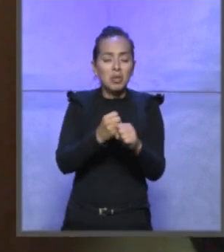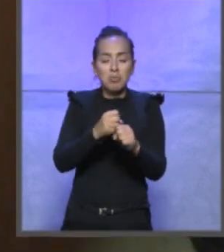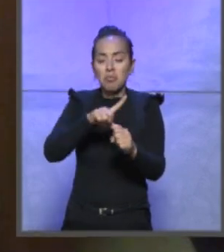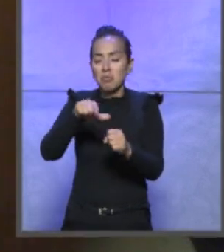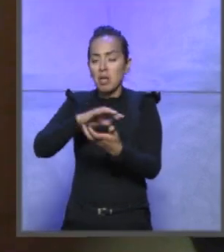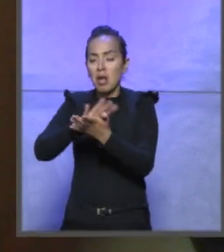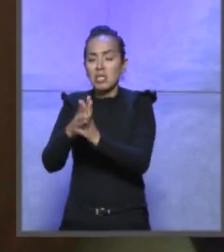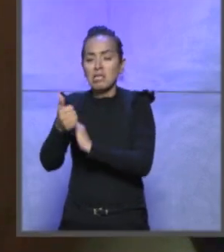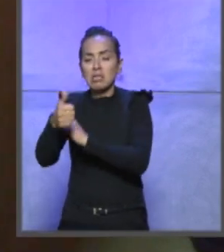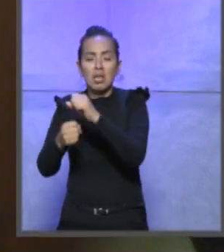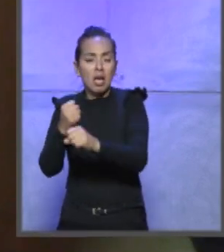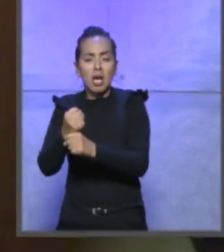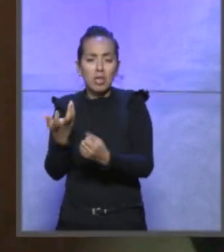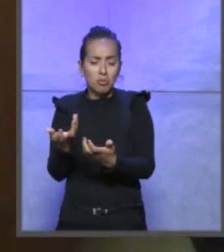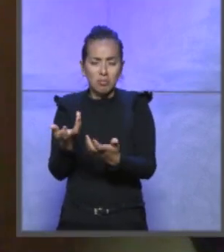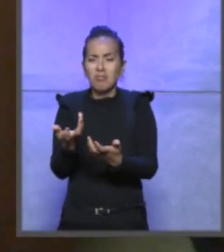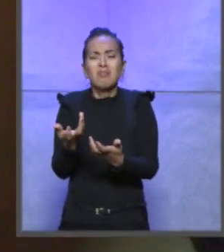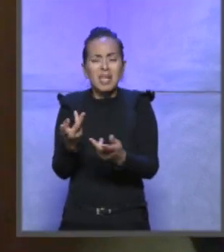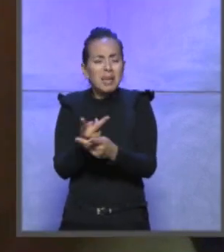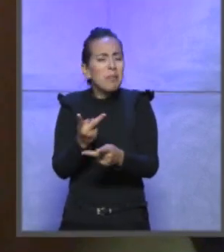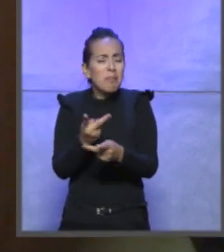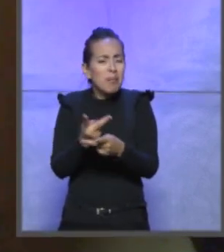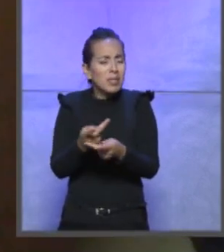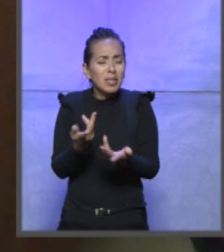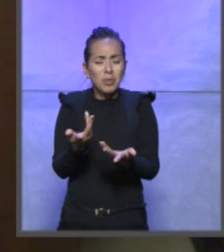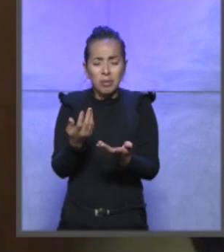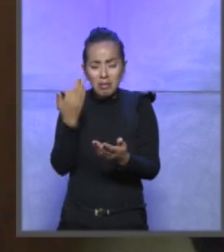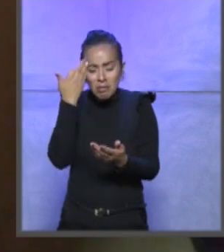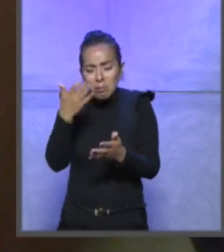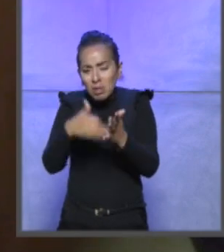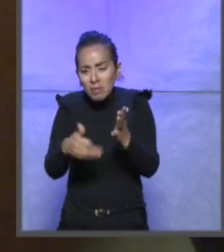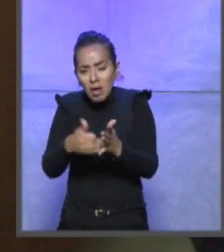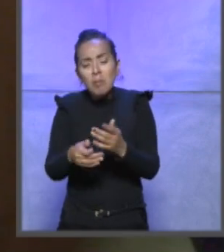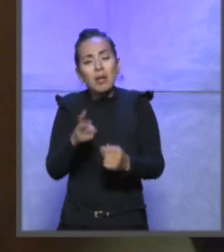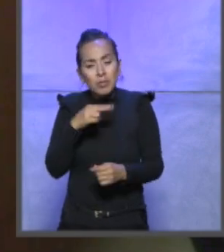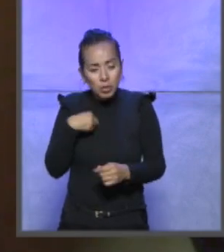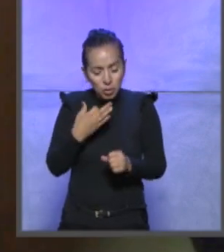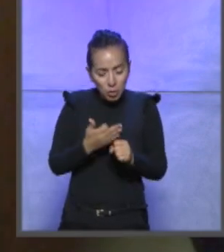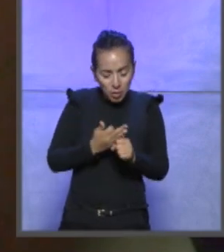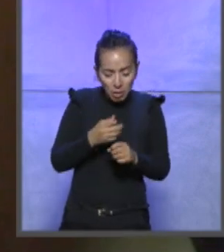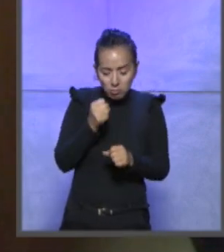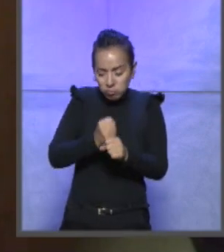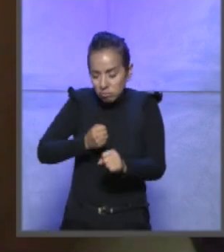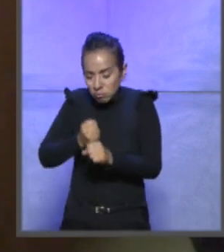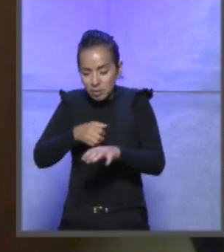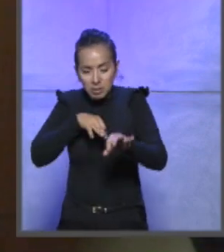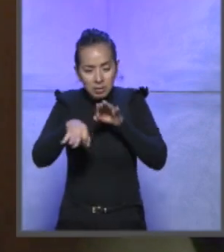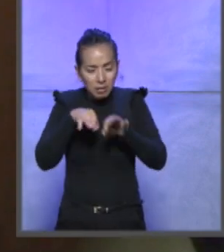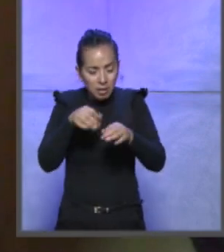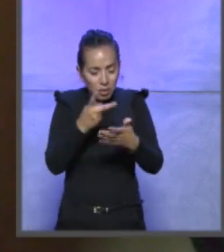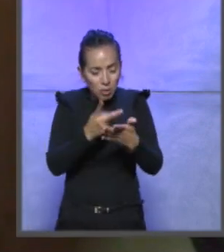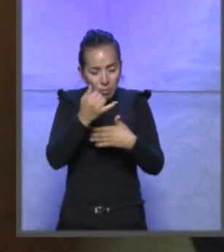ir trabajando todo este tiempo, desarrollando nuestros proyectos para así tener